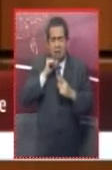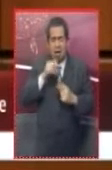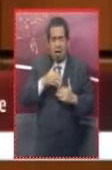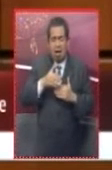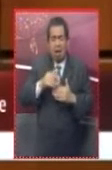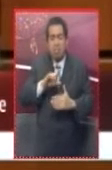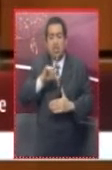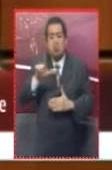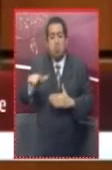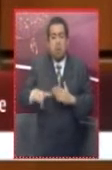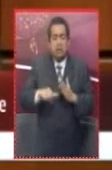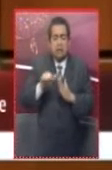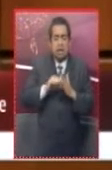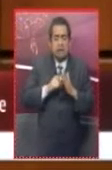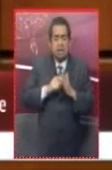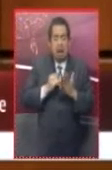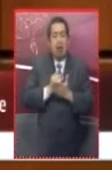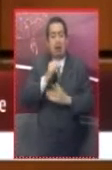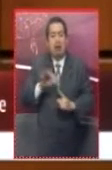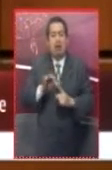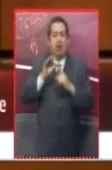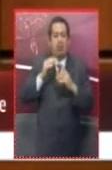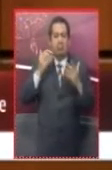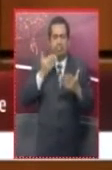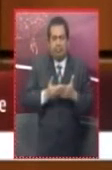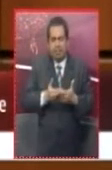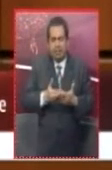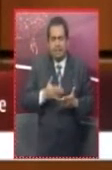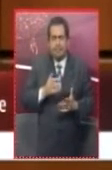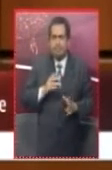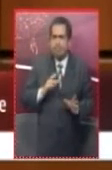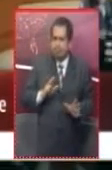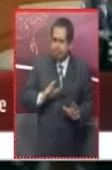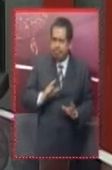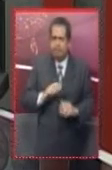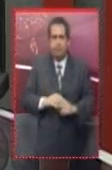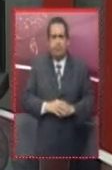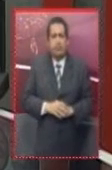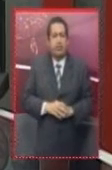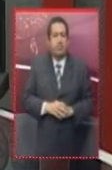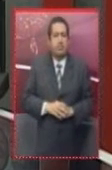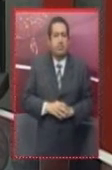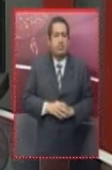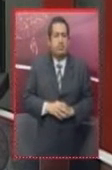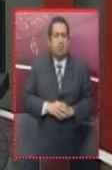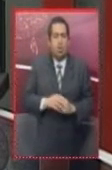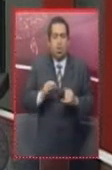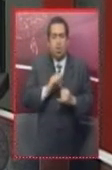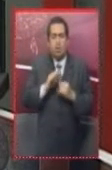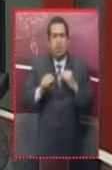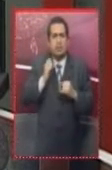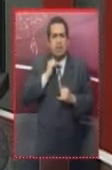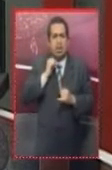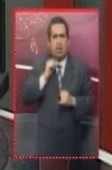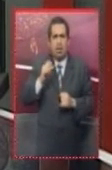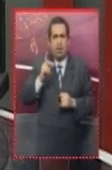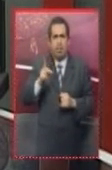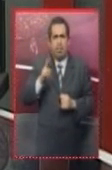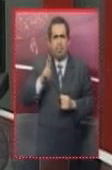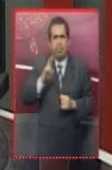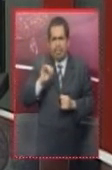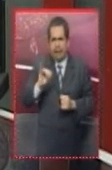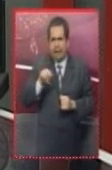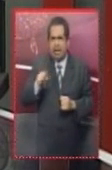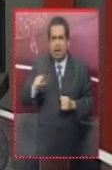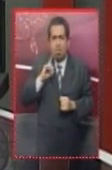6 meses para nombrar al titular de la embajada. Bueno, finalmente la senadora del Partido